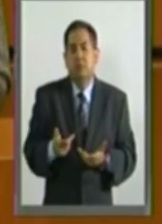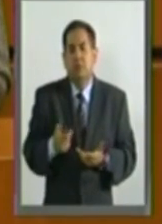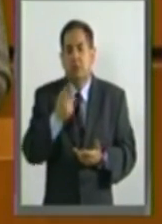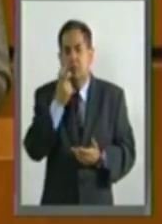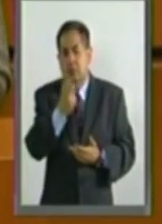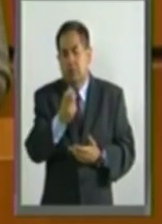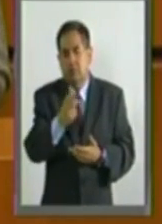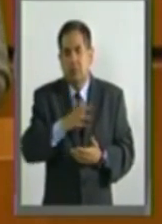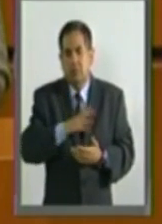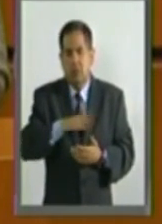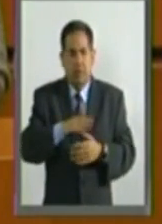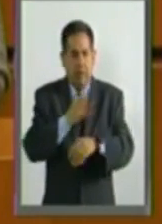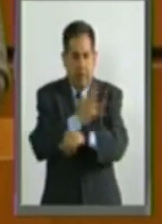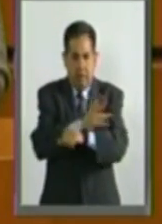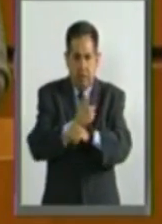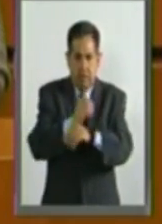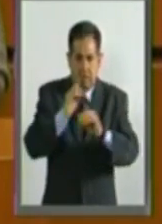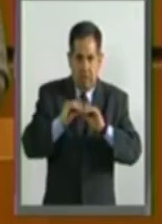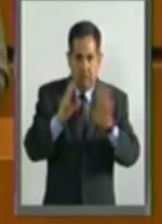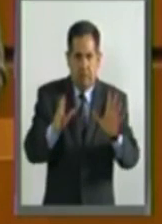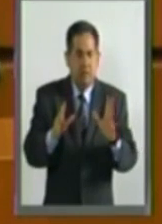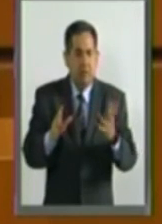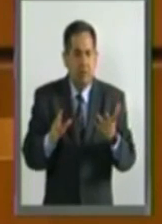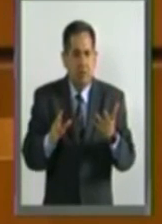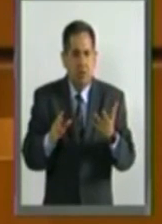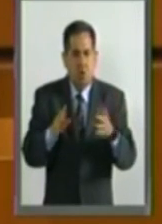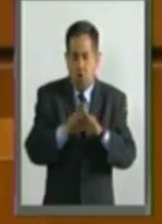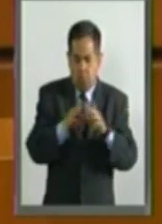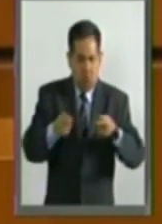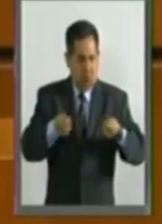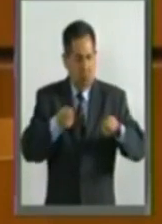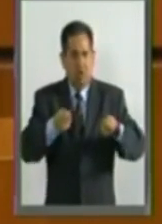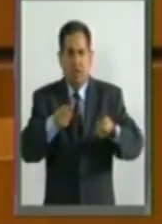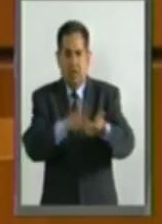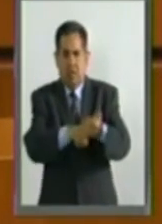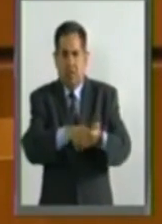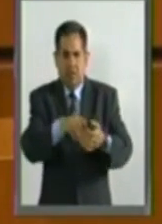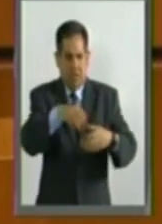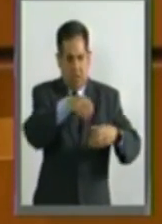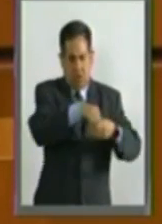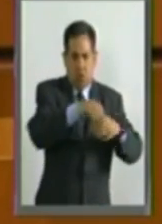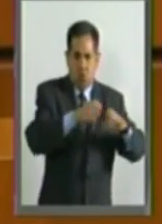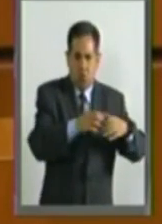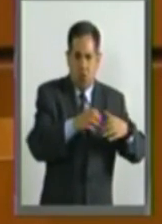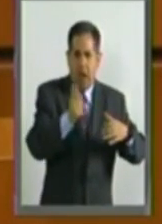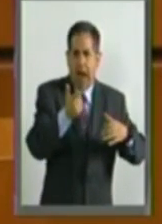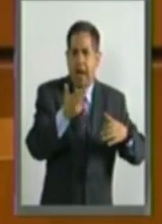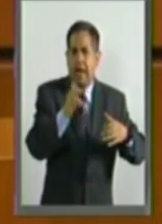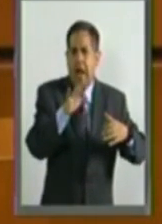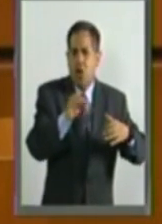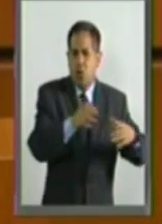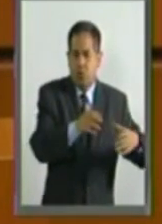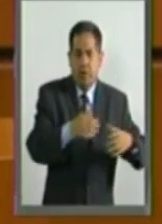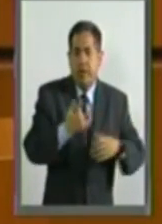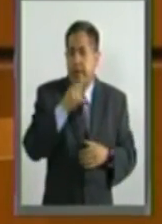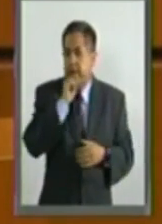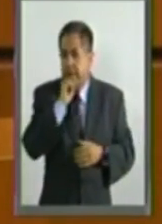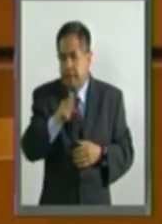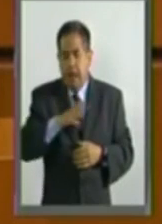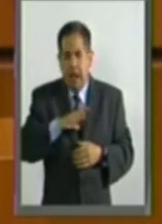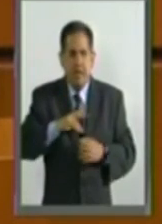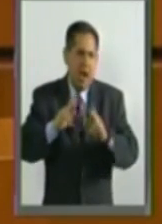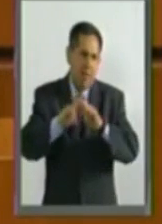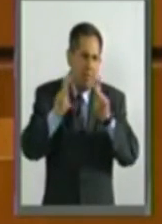haya transparencia en los manejos que se tengan en los núcleos agrarios. Y que también haya paz